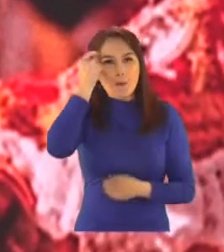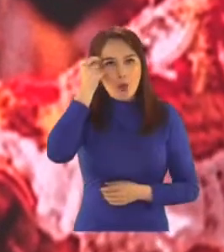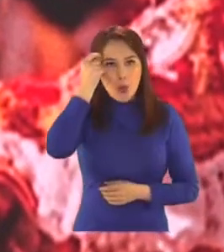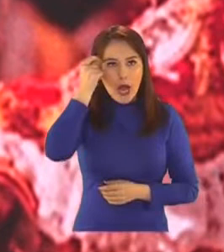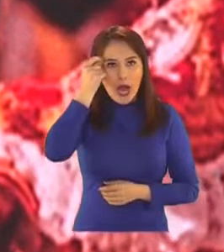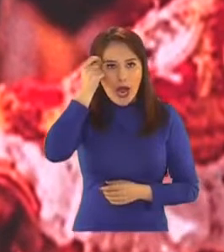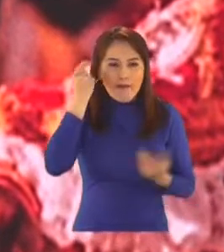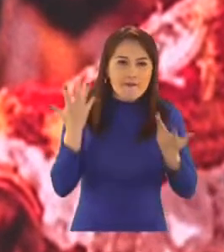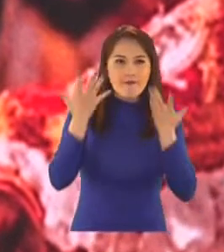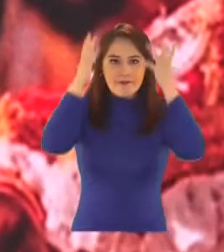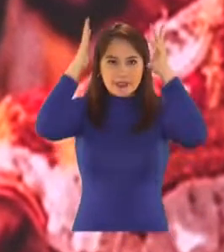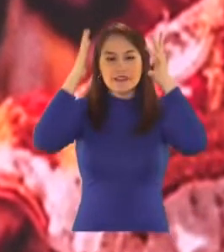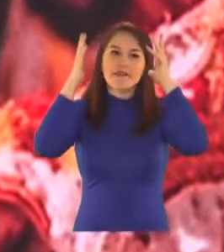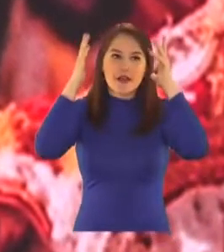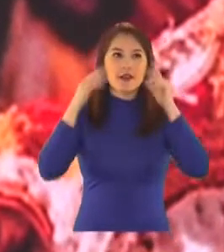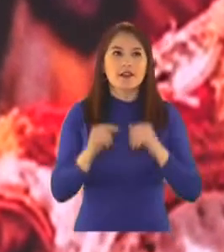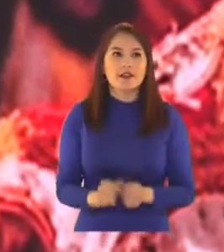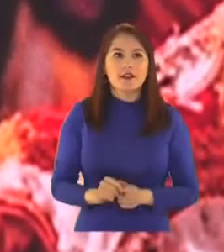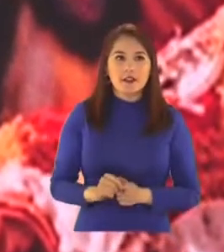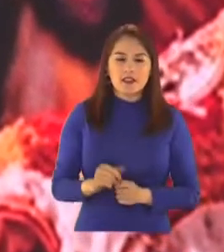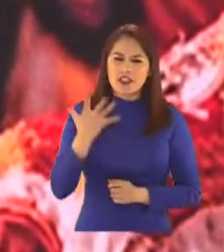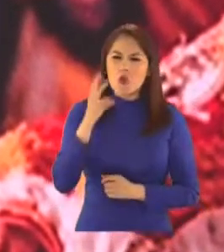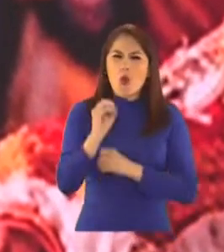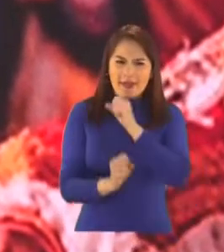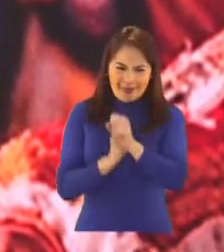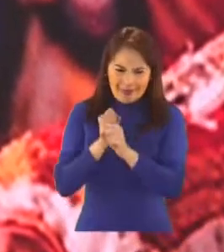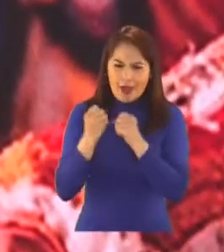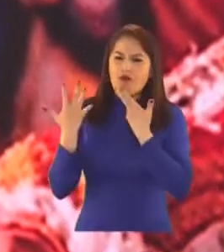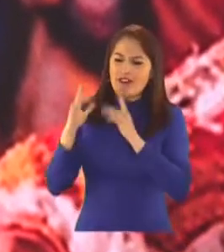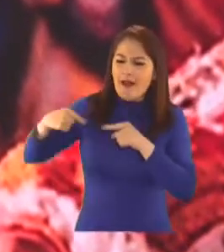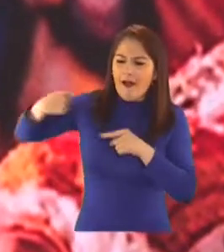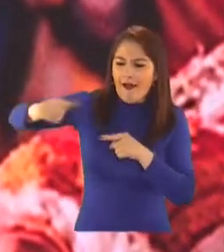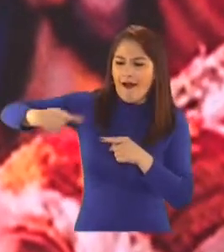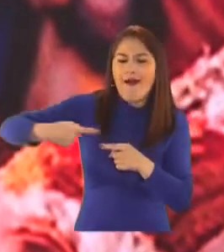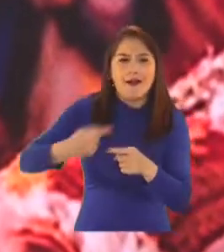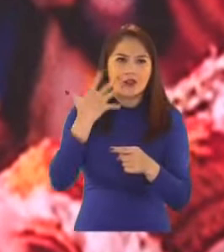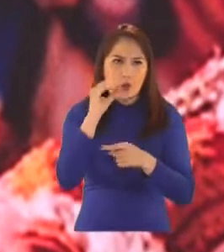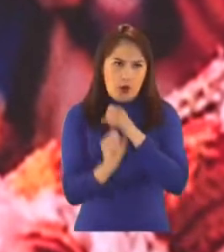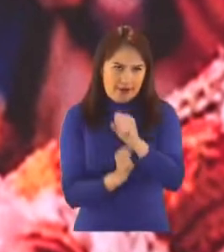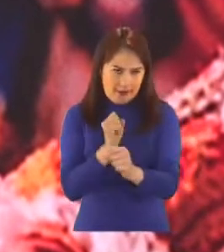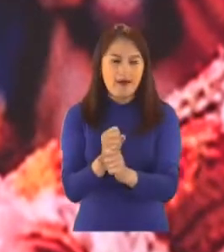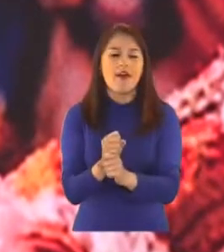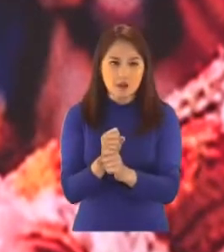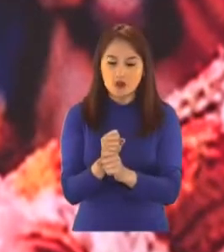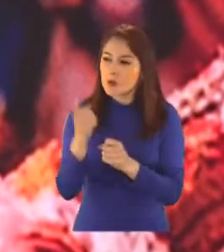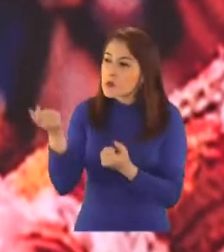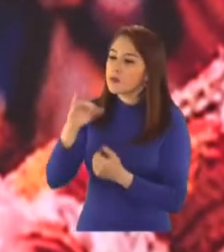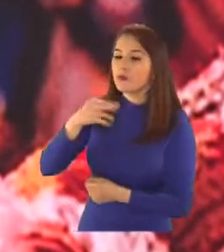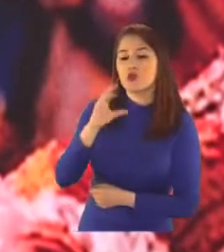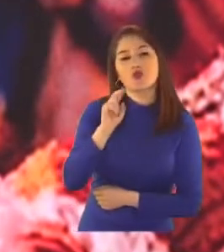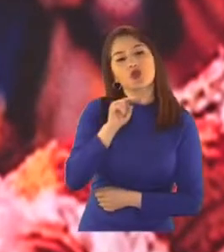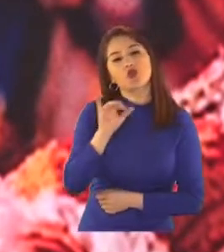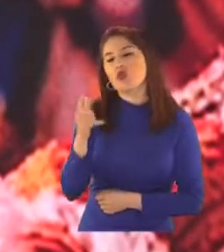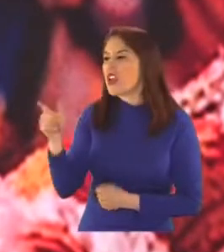América Latina y que está cumpliendo en esta oportunidad 50 años. Nuestro compañero Johnny se encuentra ya. Johnny, ¿cómo avanza